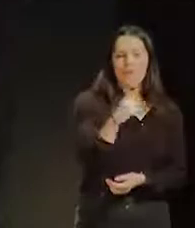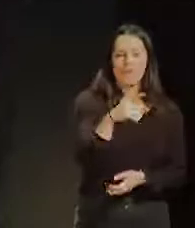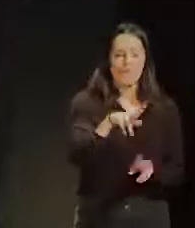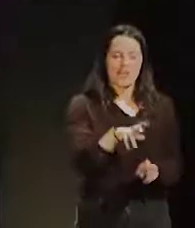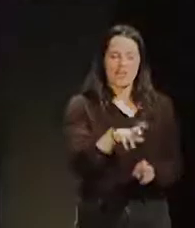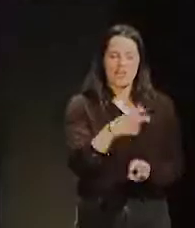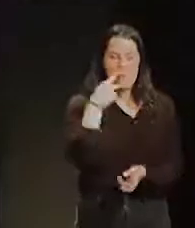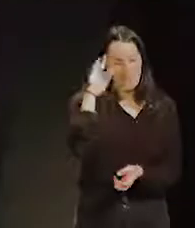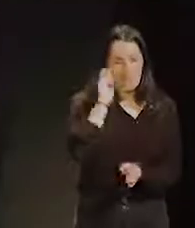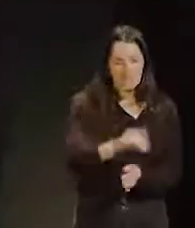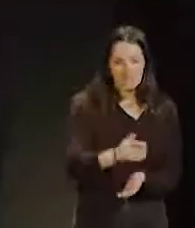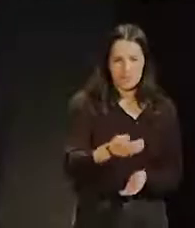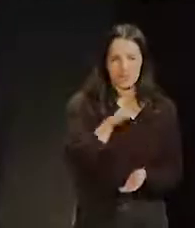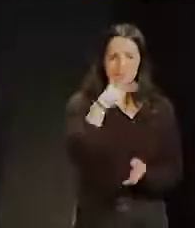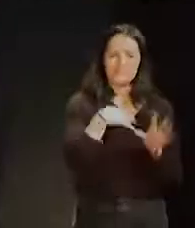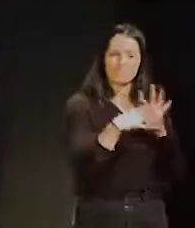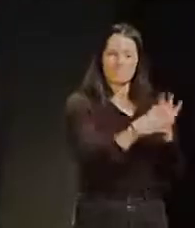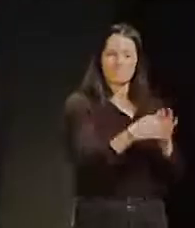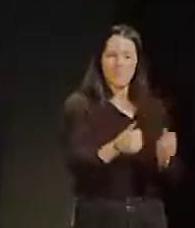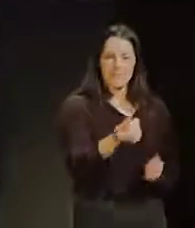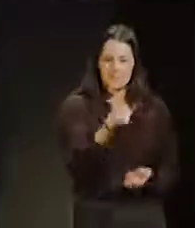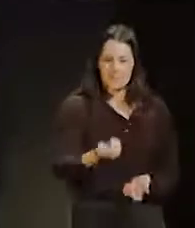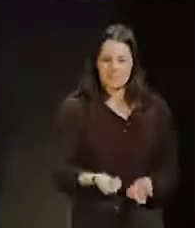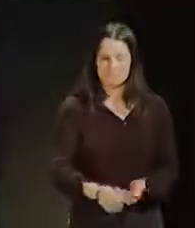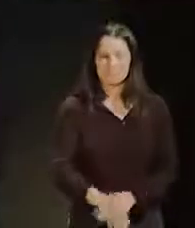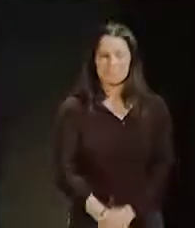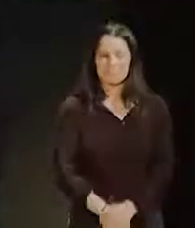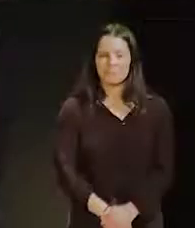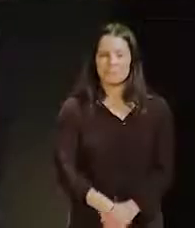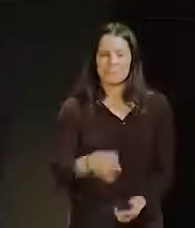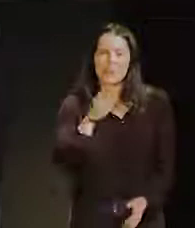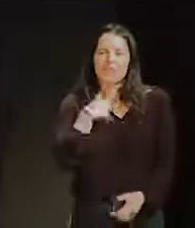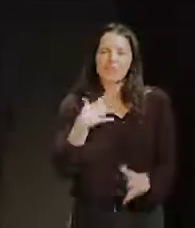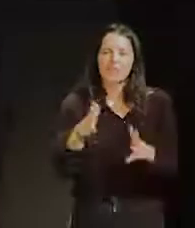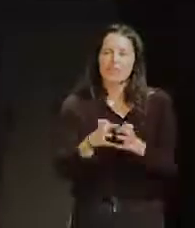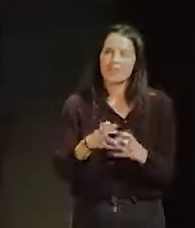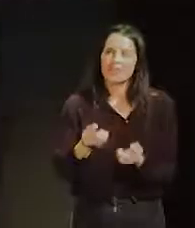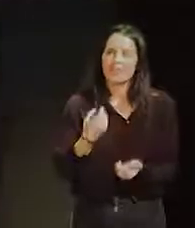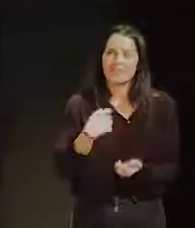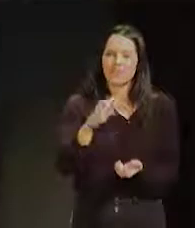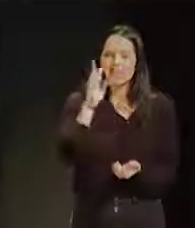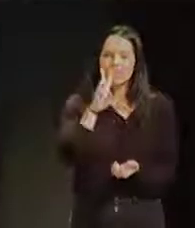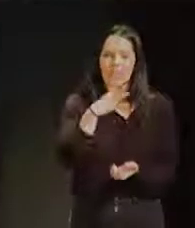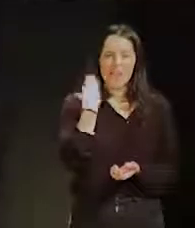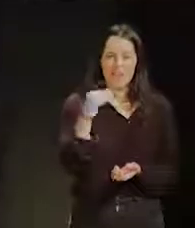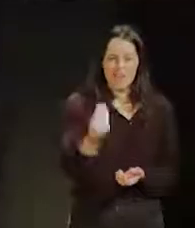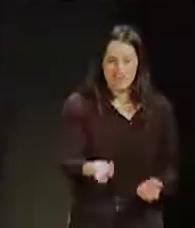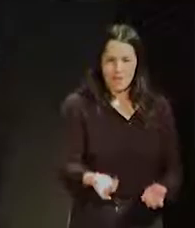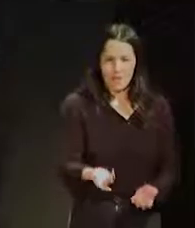no tengo el deseo de pagar el billete para andar a mirar Bob Wilson. Tengo el deseo de pagar el billete para